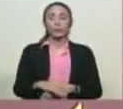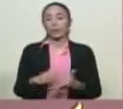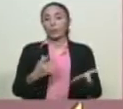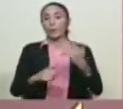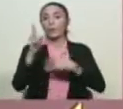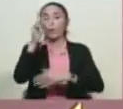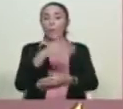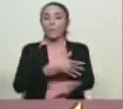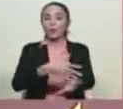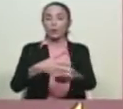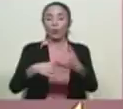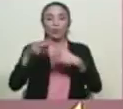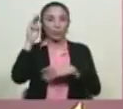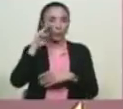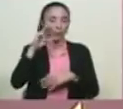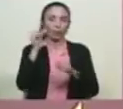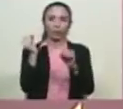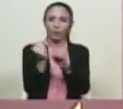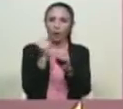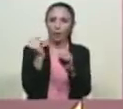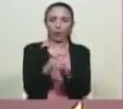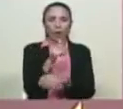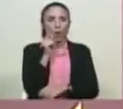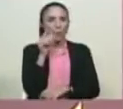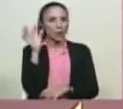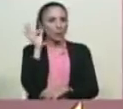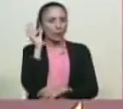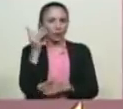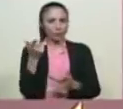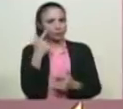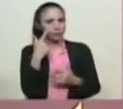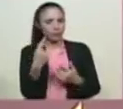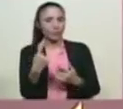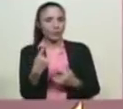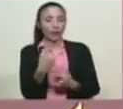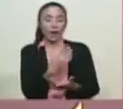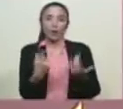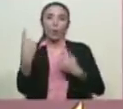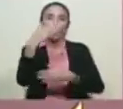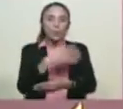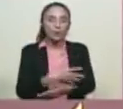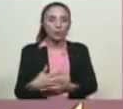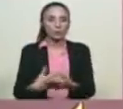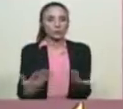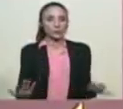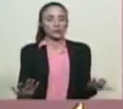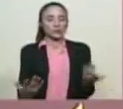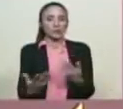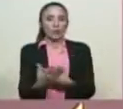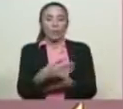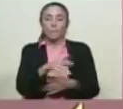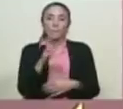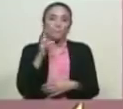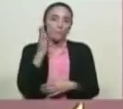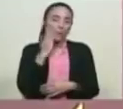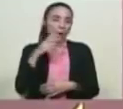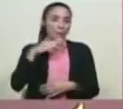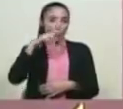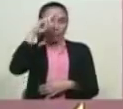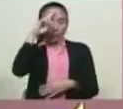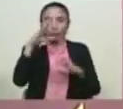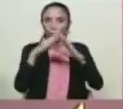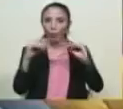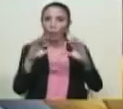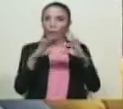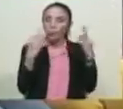de 1 millón de trabajadores y trabajadoras. Hay que verle la cara a 1 millón de padres y madres de familia.